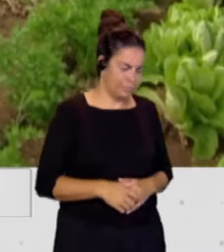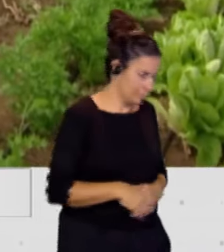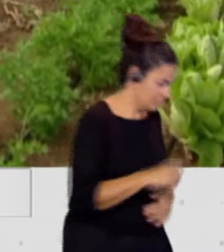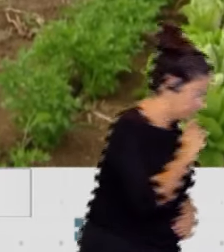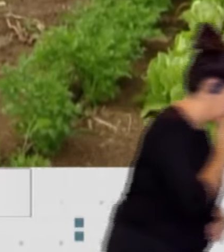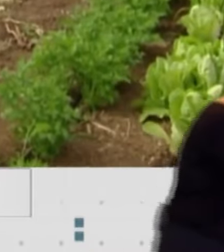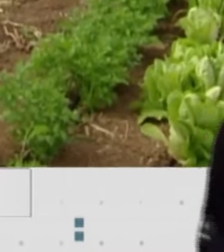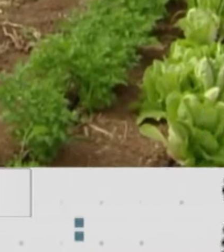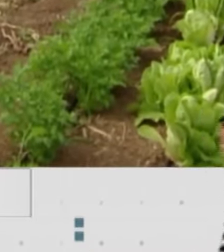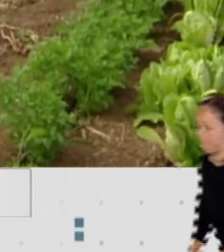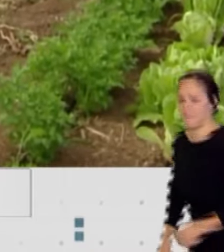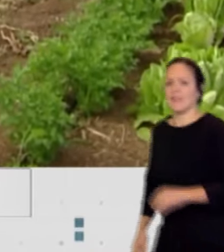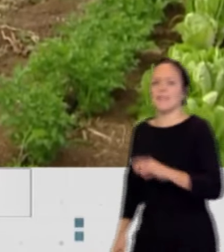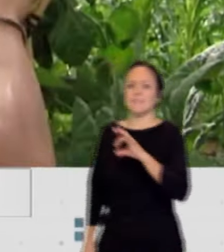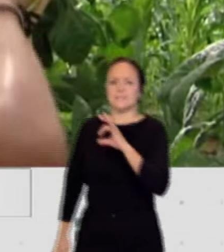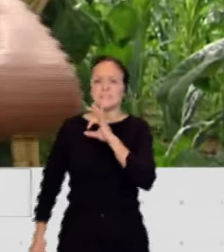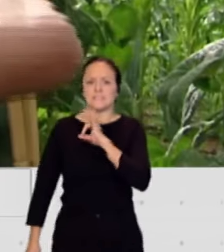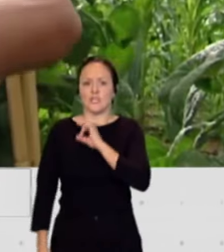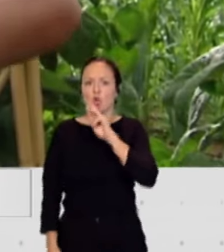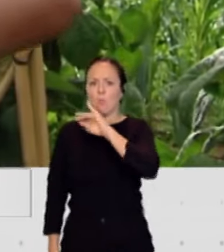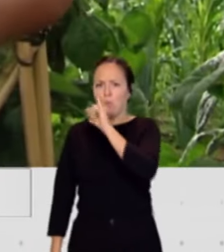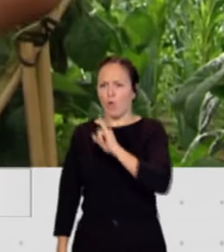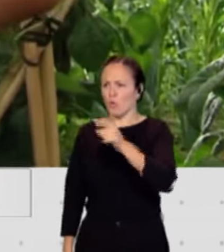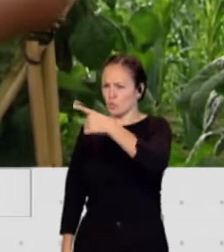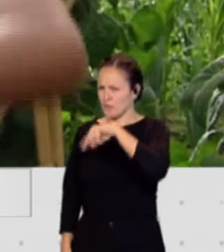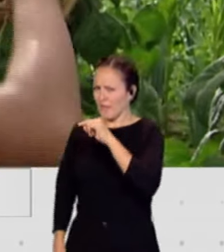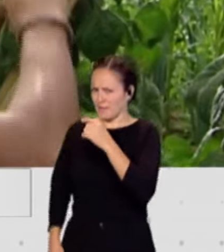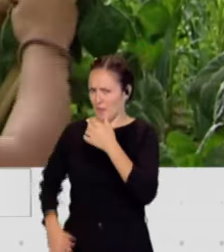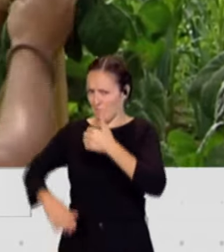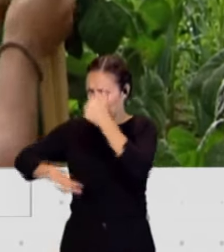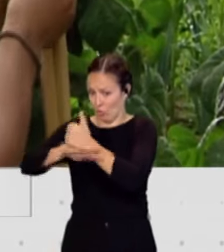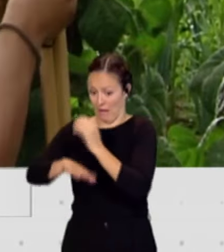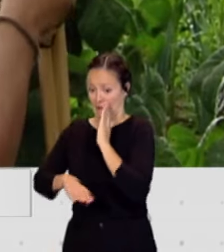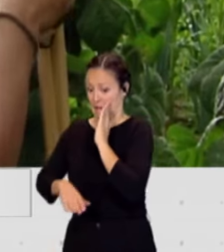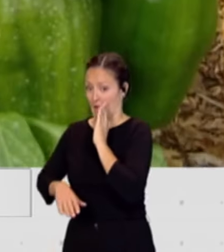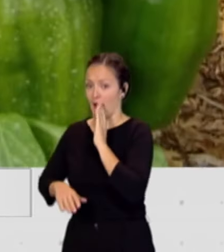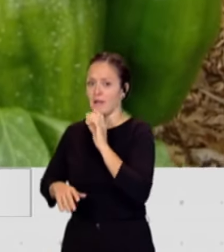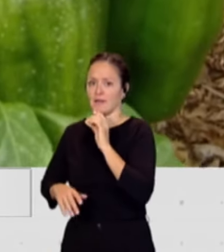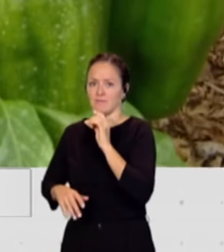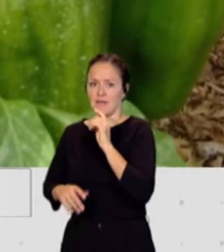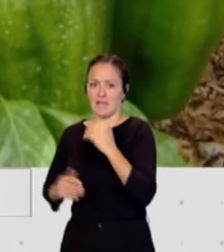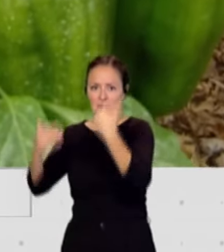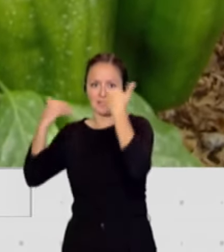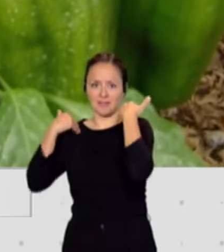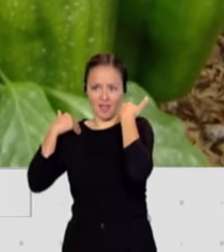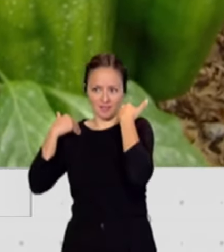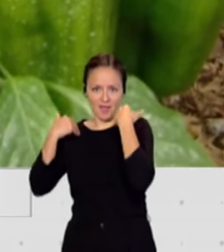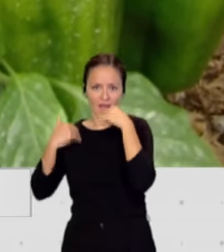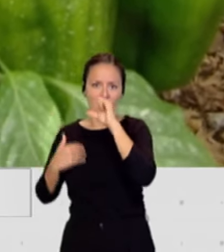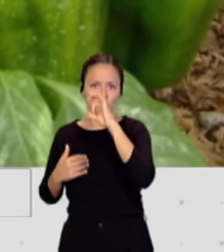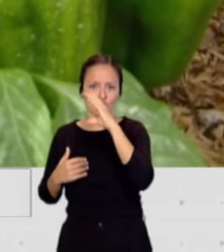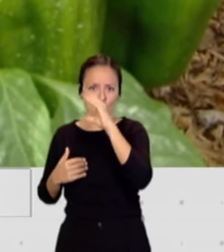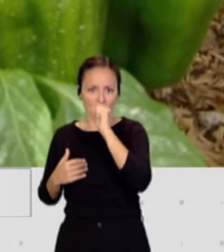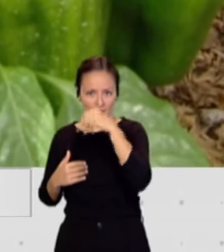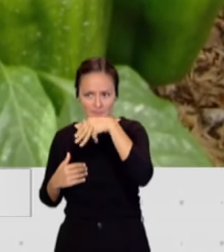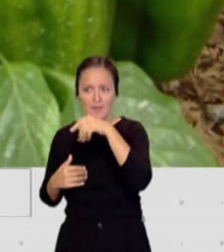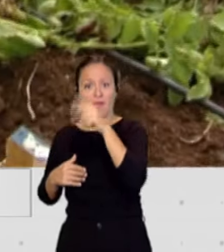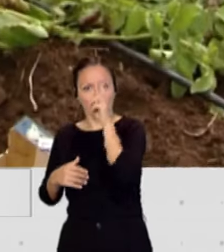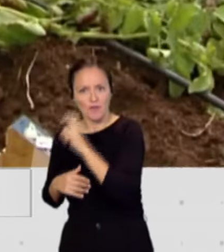ustedes entienden a la patronal cuando hace tan solo unos minutos aquí el representante de ocan Decía que por lo menos este año no pueden